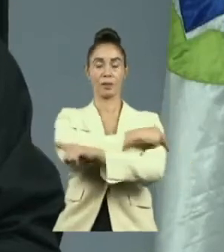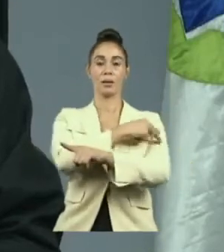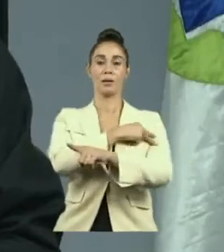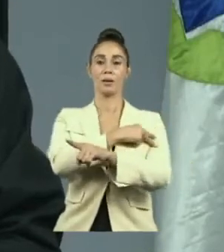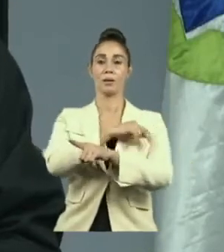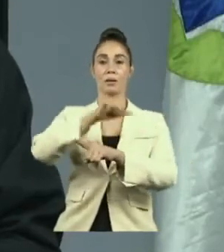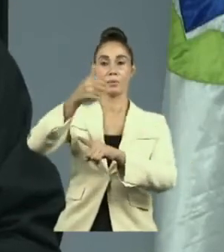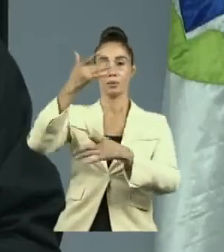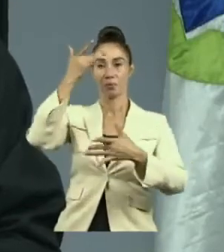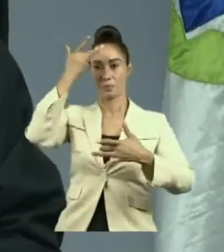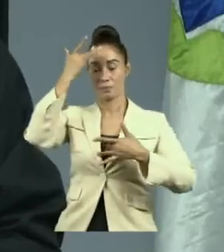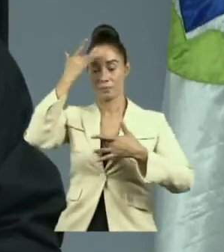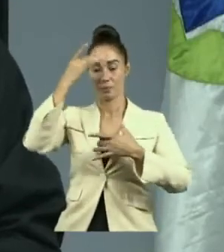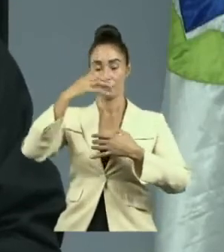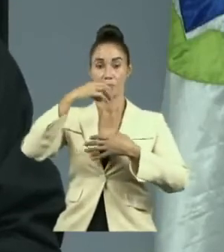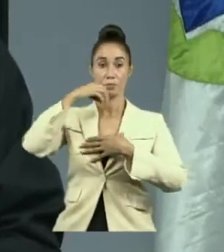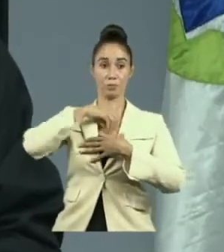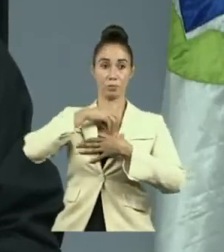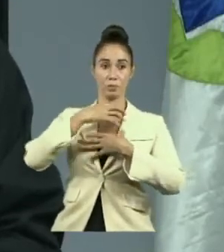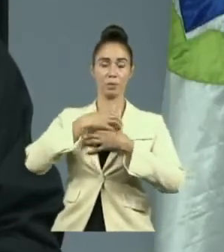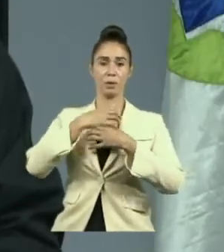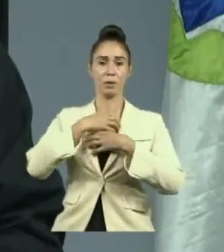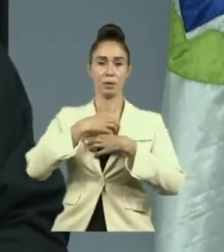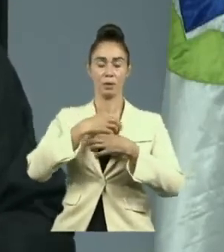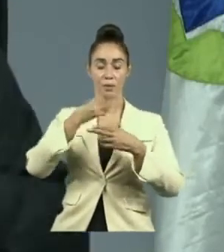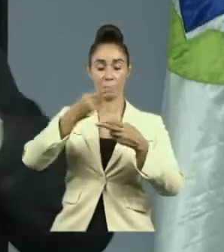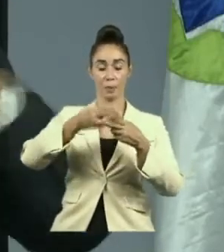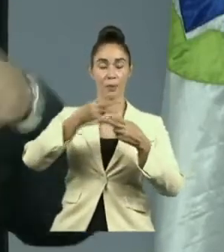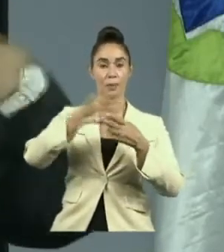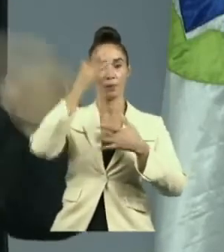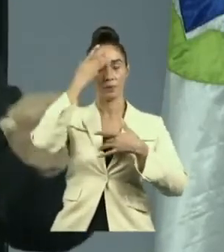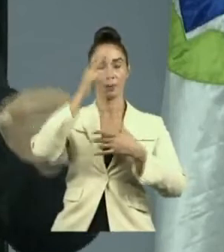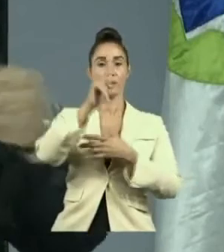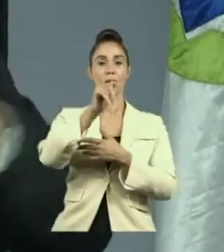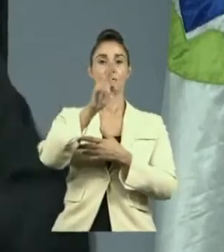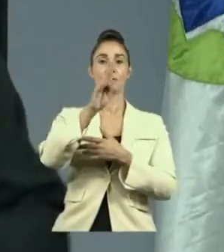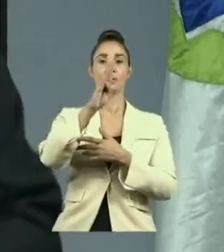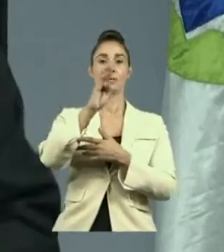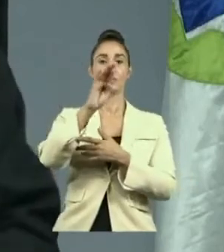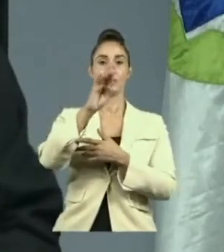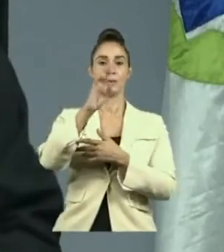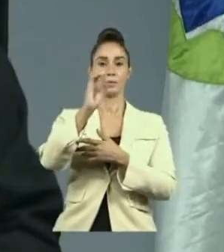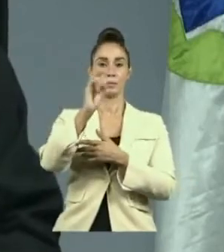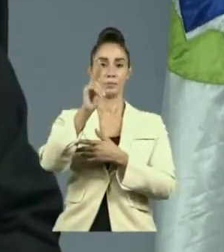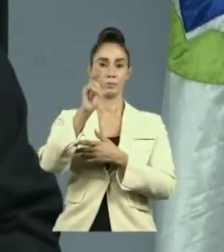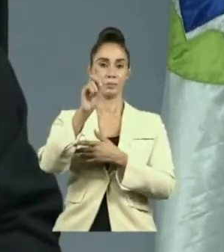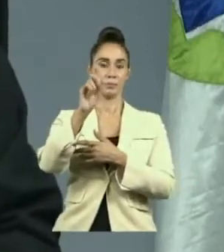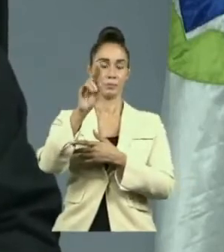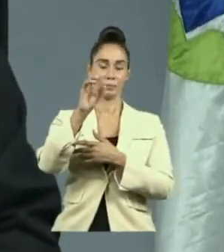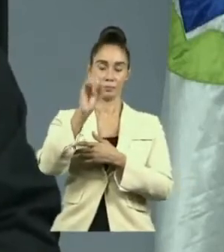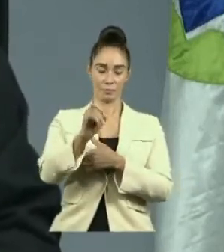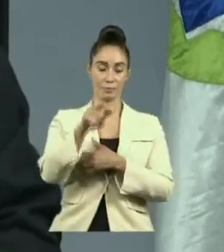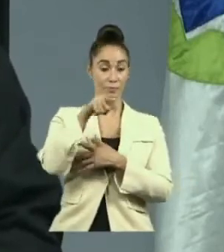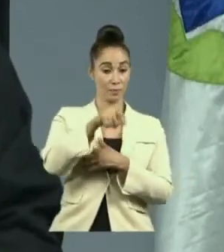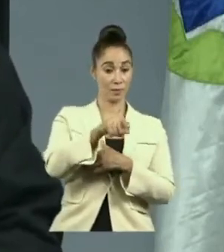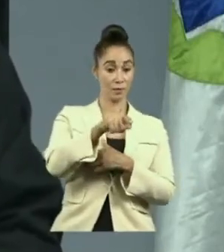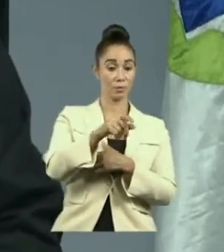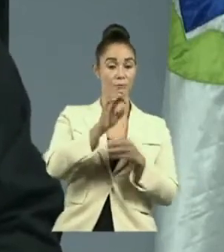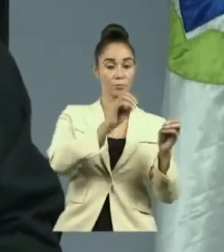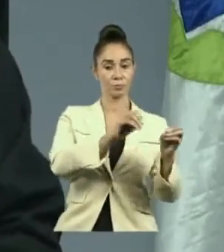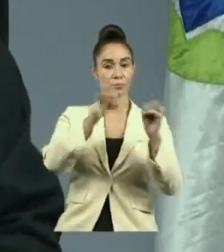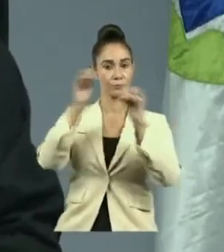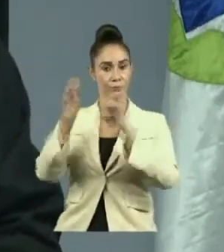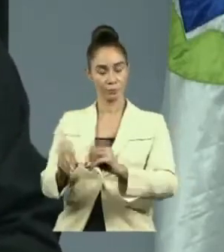tuberculosis y que en estos momento van a ser usados también para la realización de pruebas de